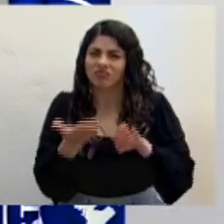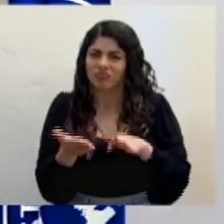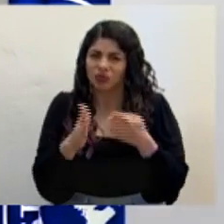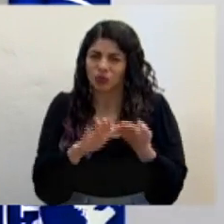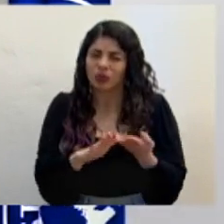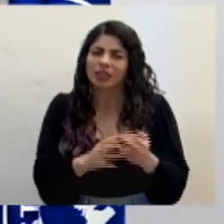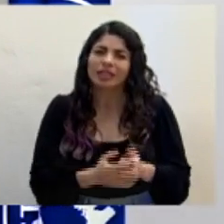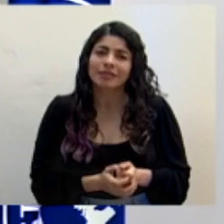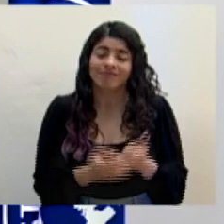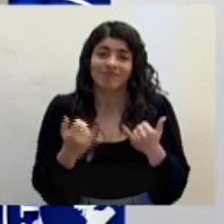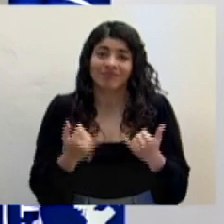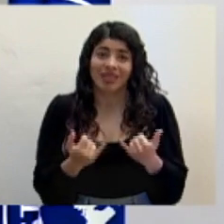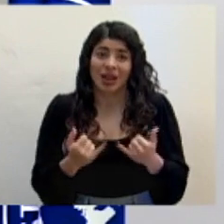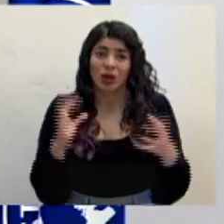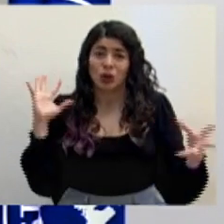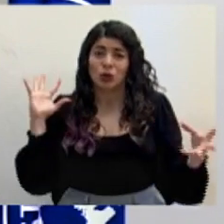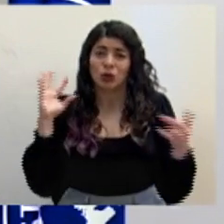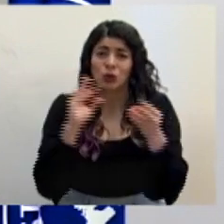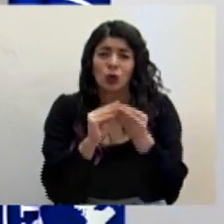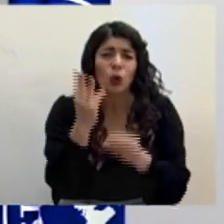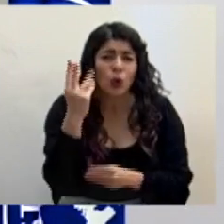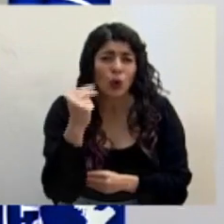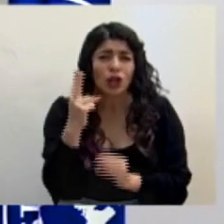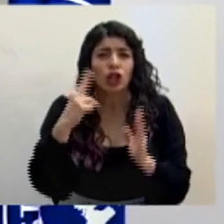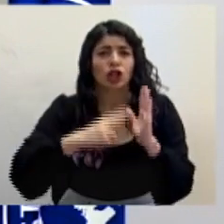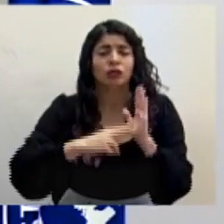fallecimientos. Llegamos así a un total de